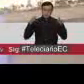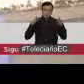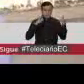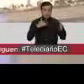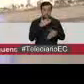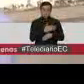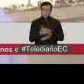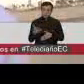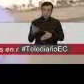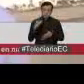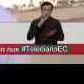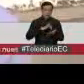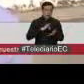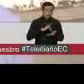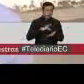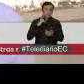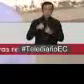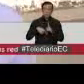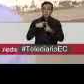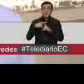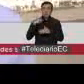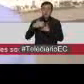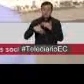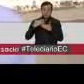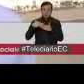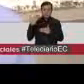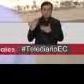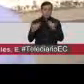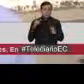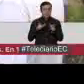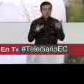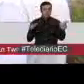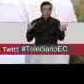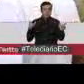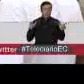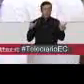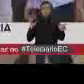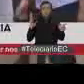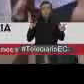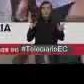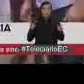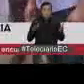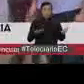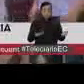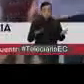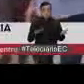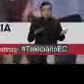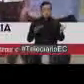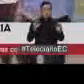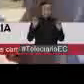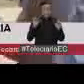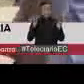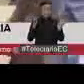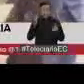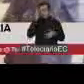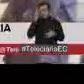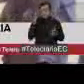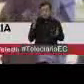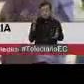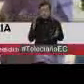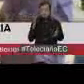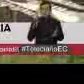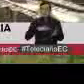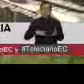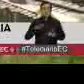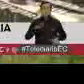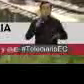casos tanto en la piladora como en la fábrica de papel cero fallecidos por kobe con el apoyo de las brigadas médicas también se entregó kits de